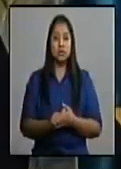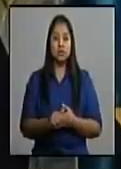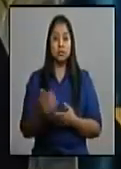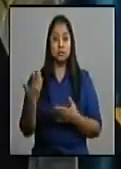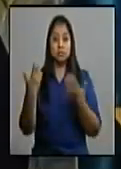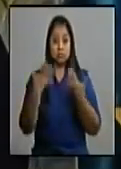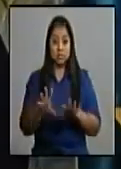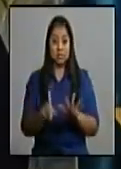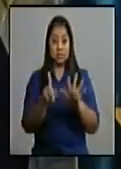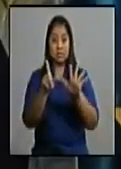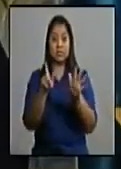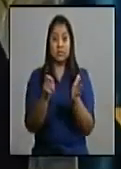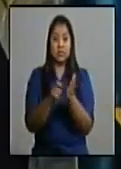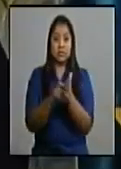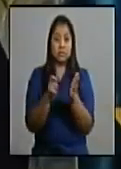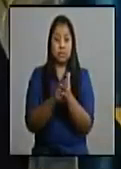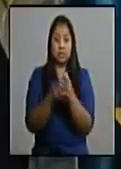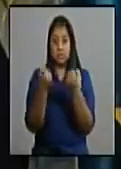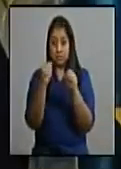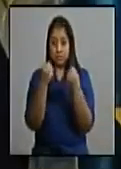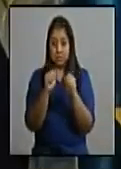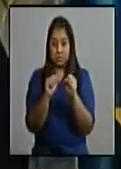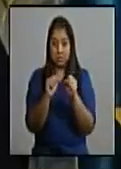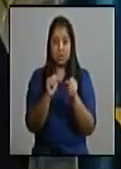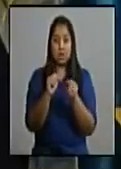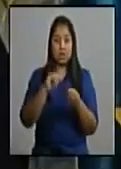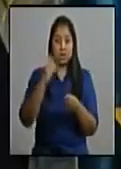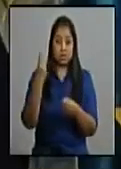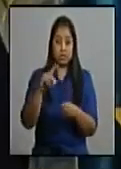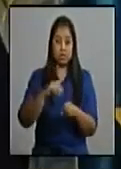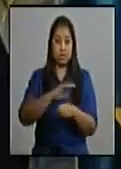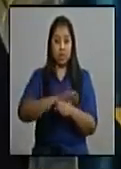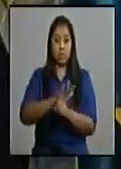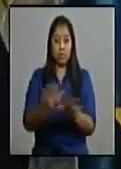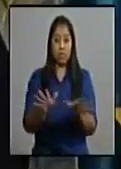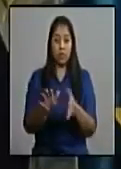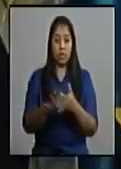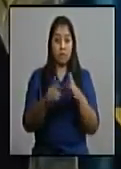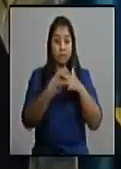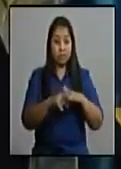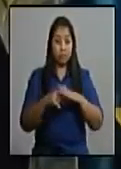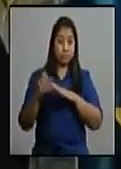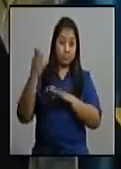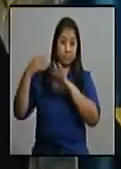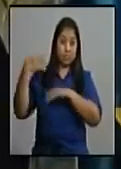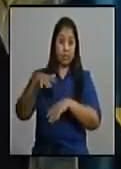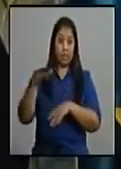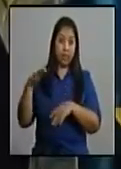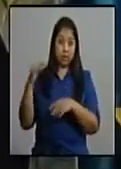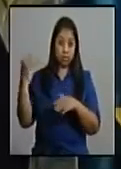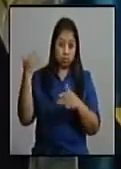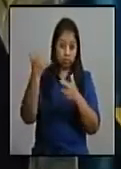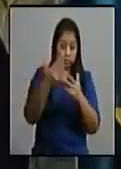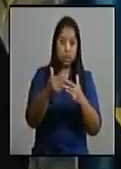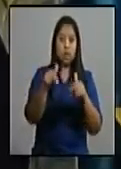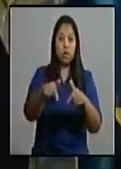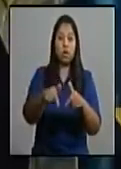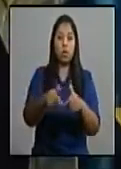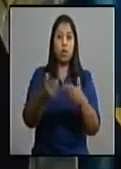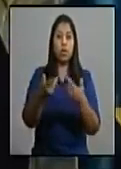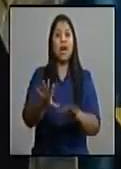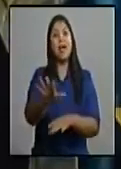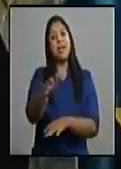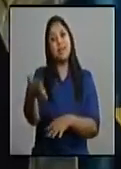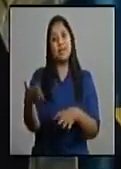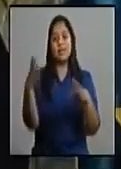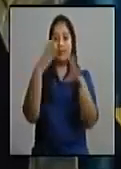6 pruebas que se me han realizado hasta el día de hoy, desde que inició la pandemia, ayer en horas de la noche fui